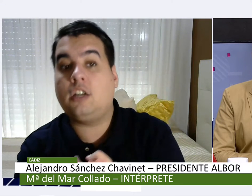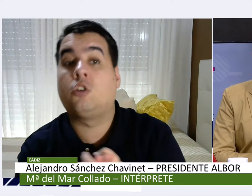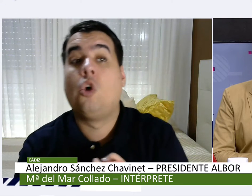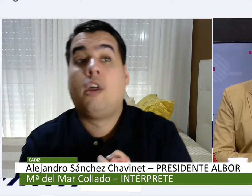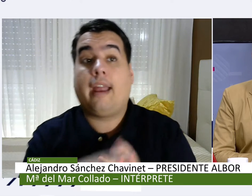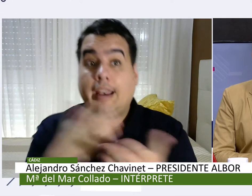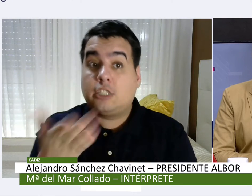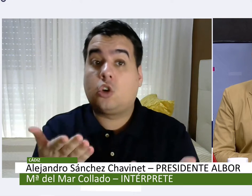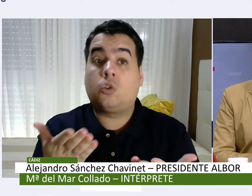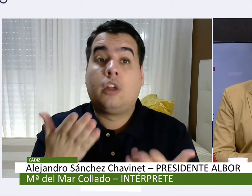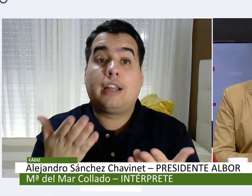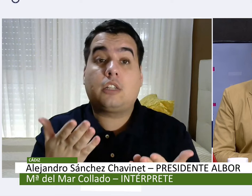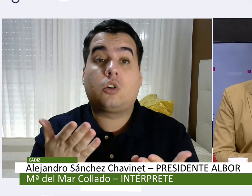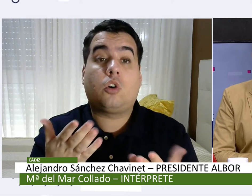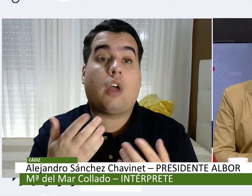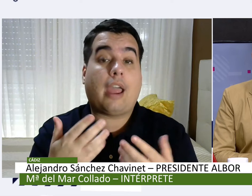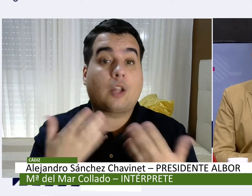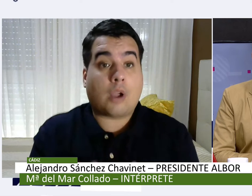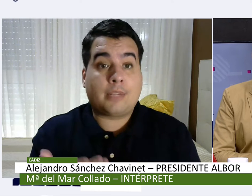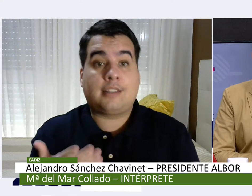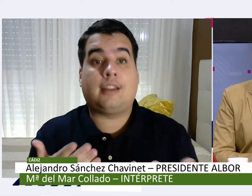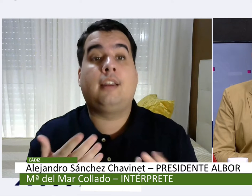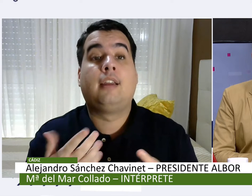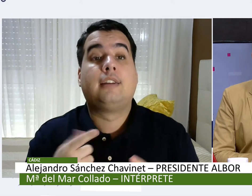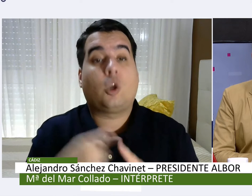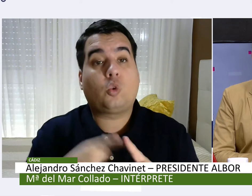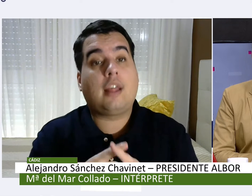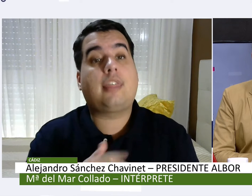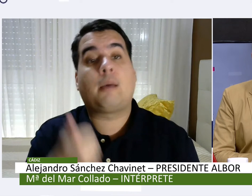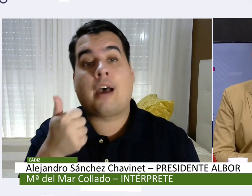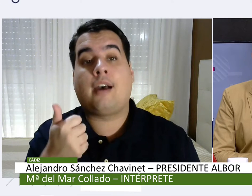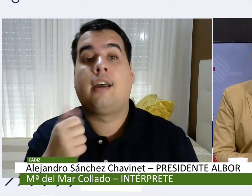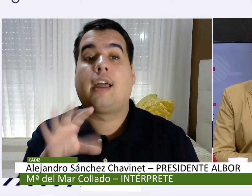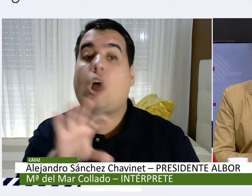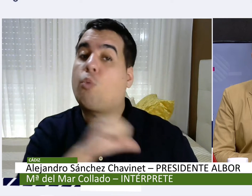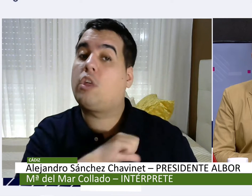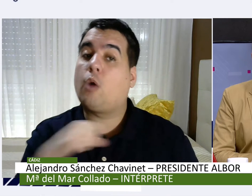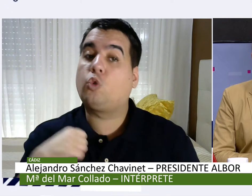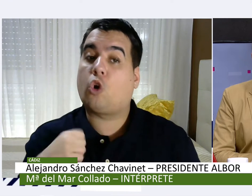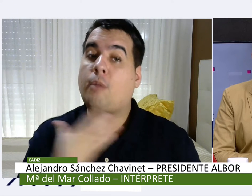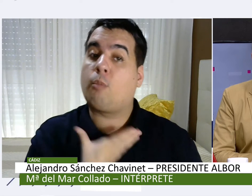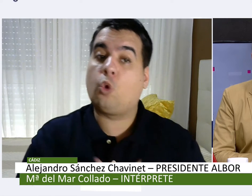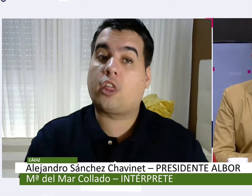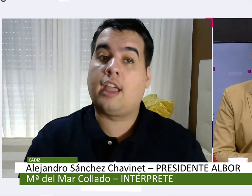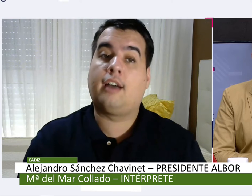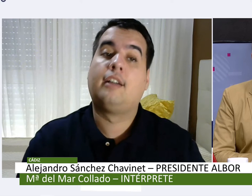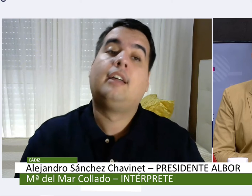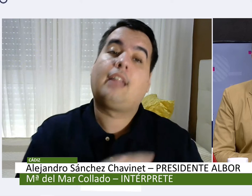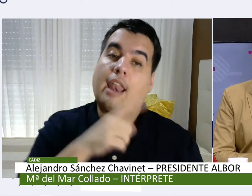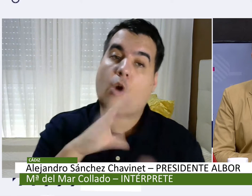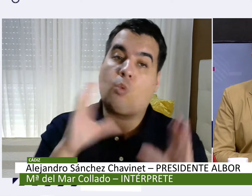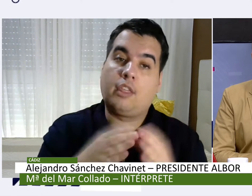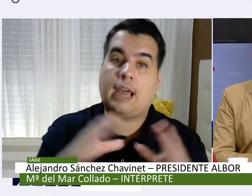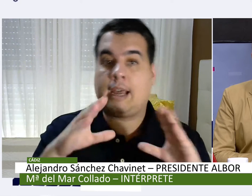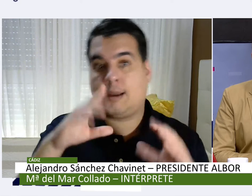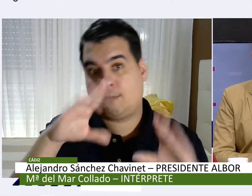de signos. Eso actualmente se utiliza más en la comunidad autónoma Murcia y